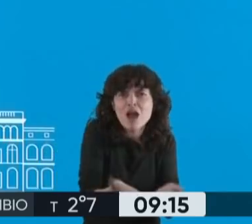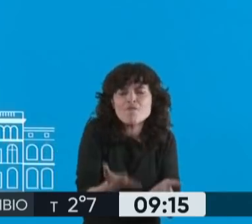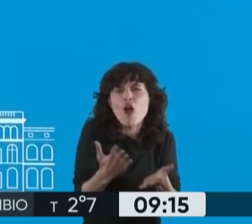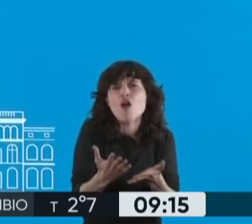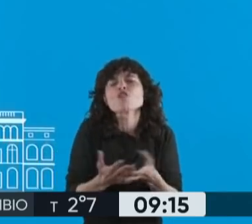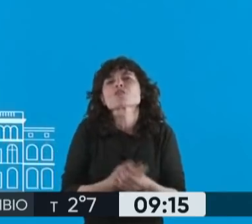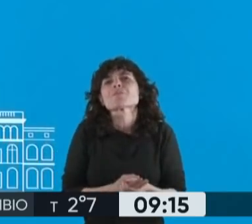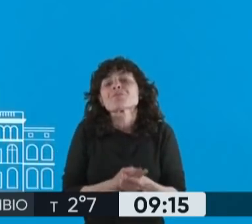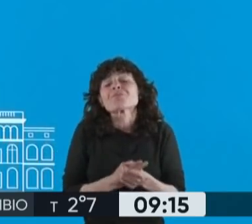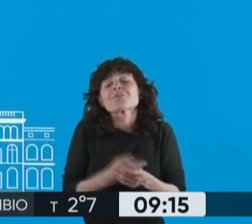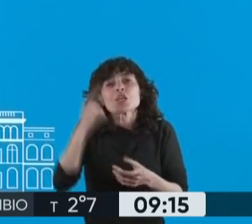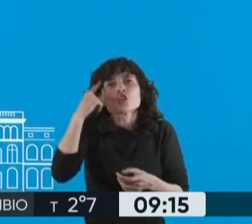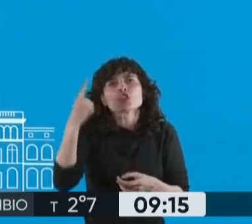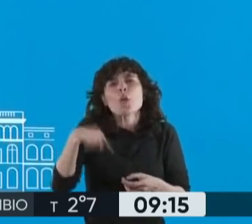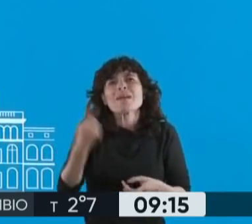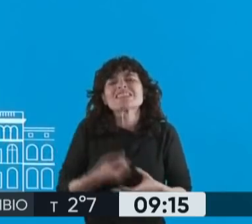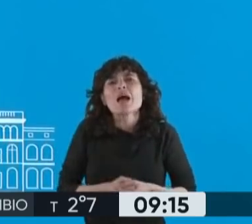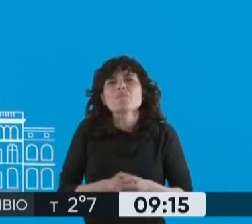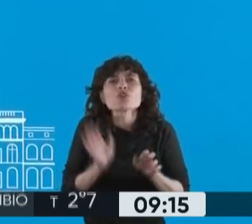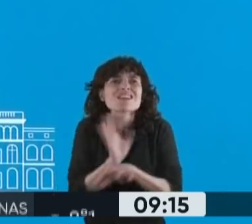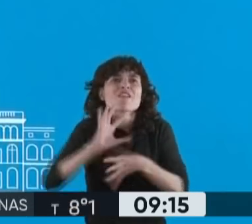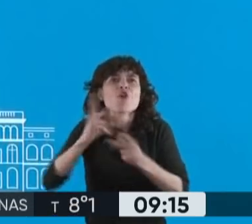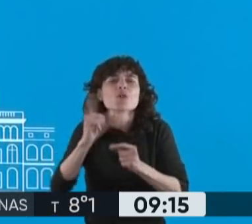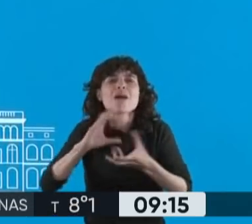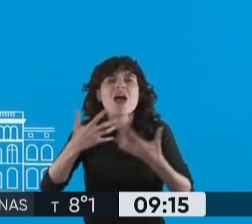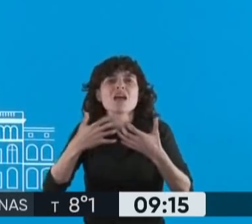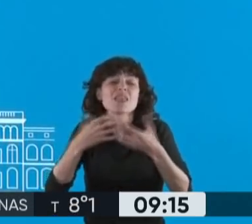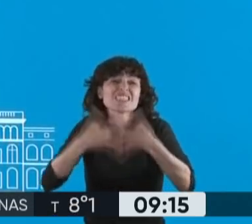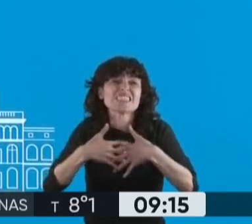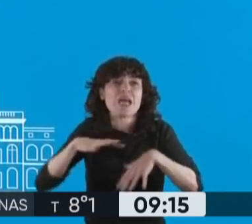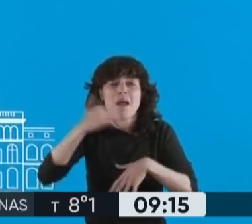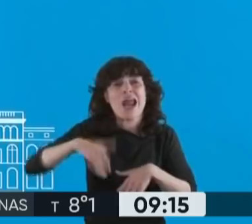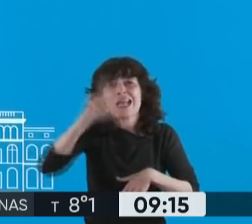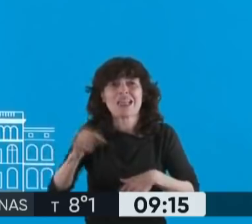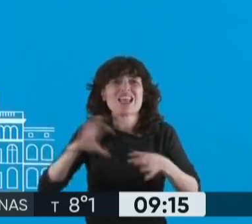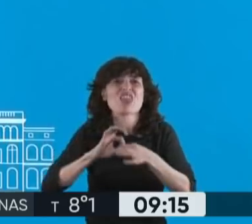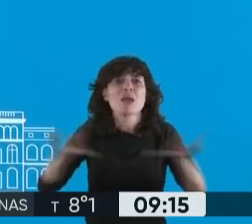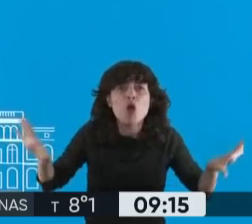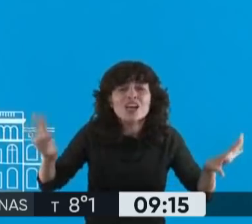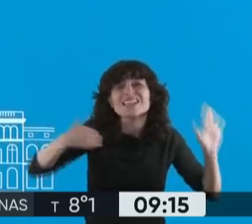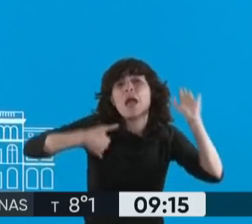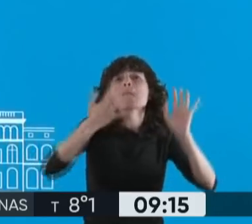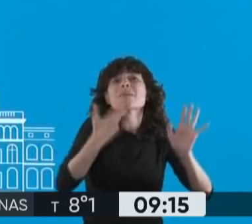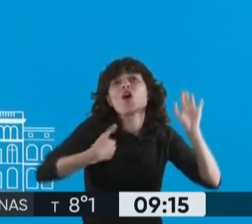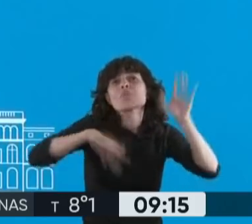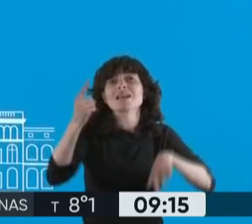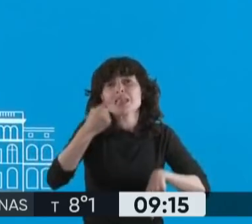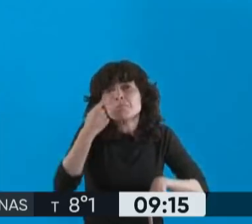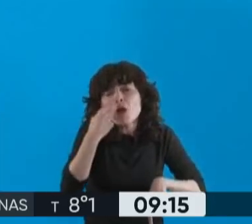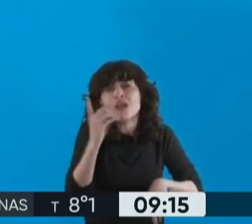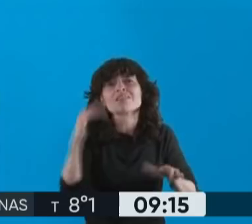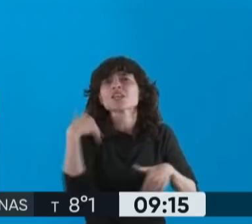votar y acompañar. Nos parece que sin duda en democracia conseguir un acuerdo y un consenso amplio es sin duda la mejor solución. Muchas gracias,